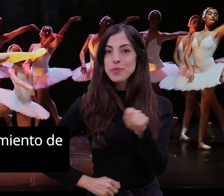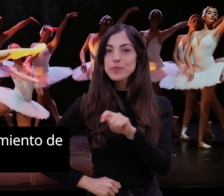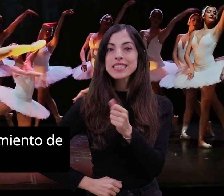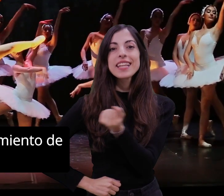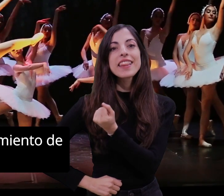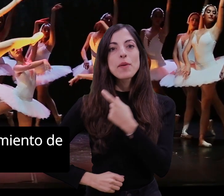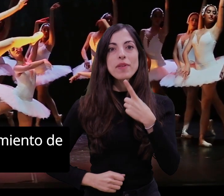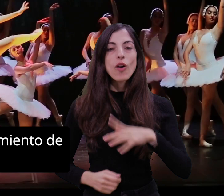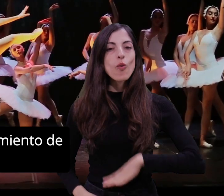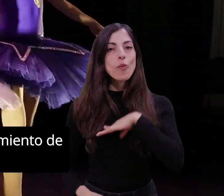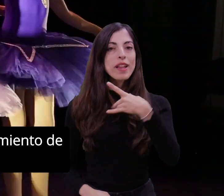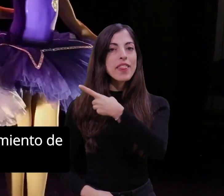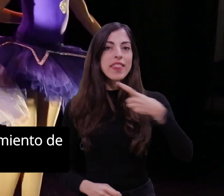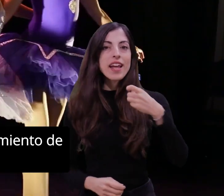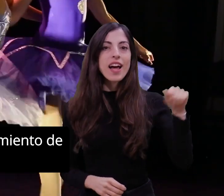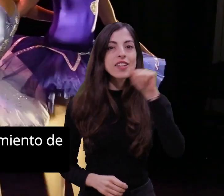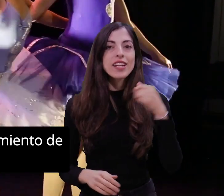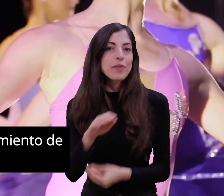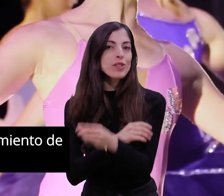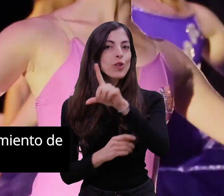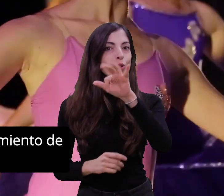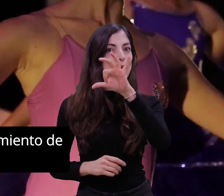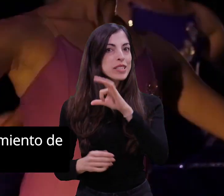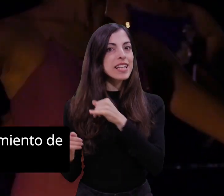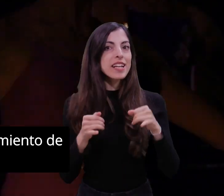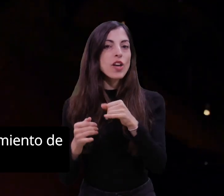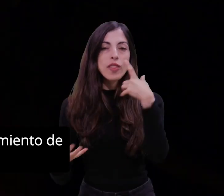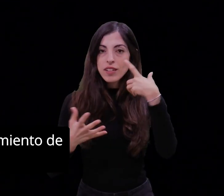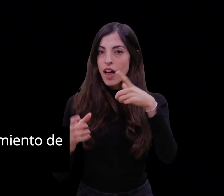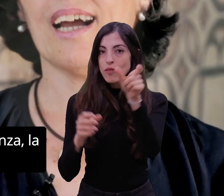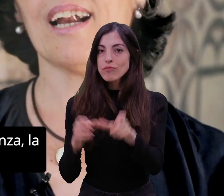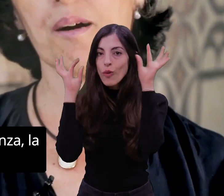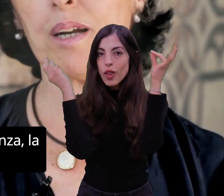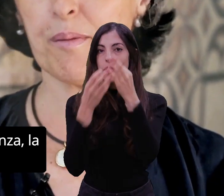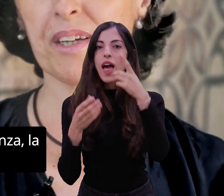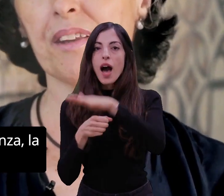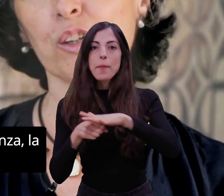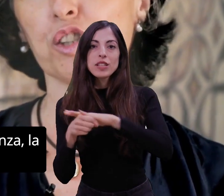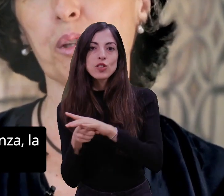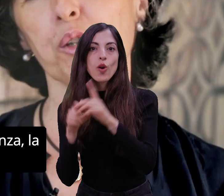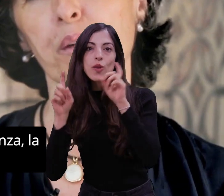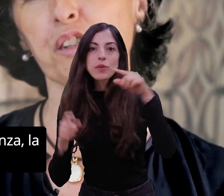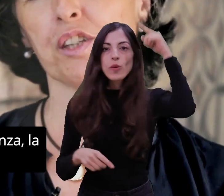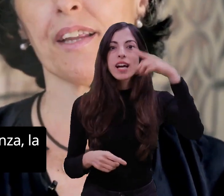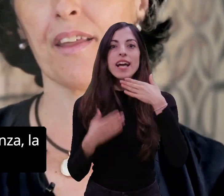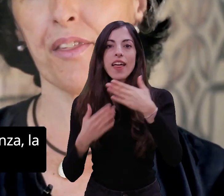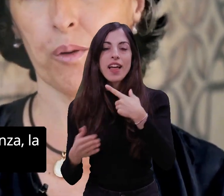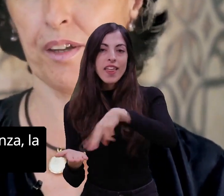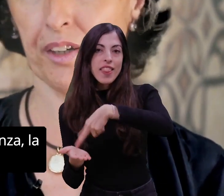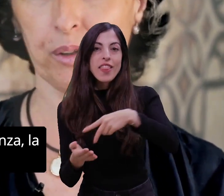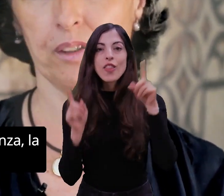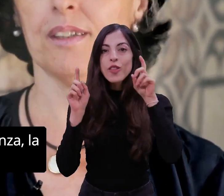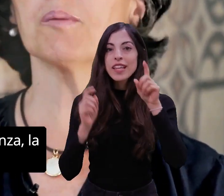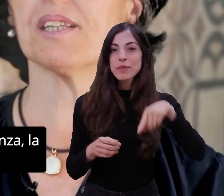Este mes de diciembre se cumplen 100 años del nacimiento de Luis del Río, un destacado cordobés en el ámbito educativo y cultural a través de la danza,